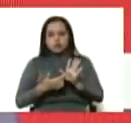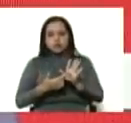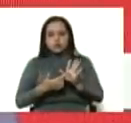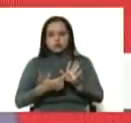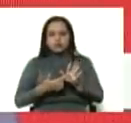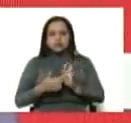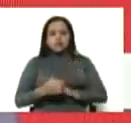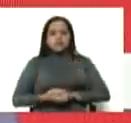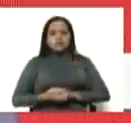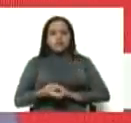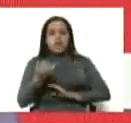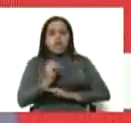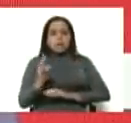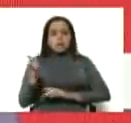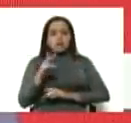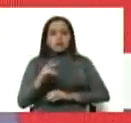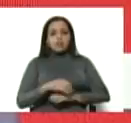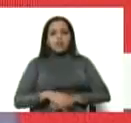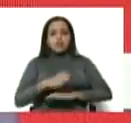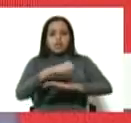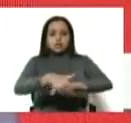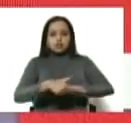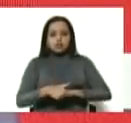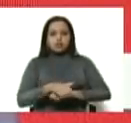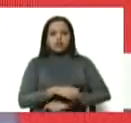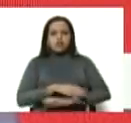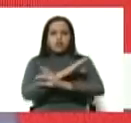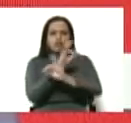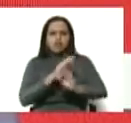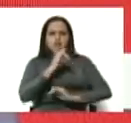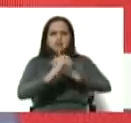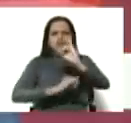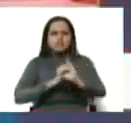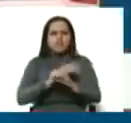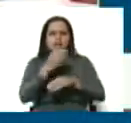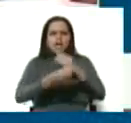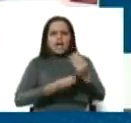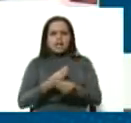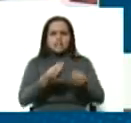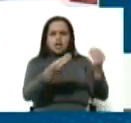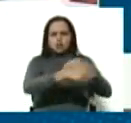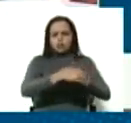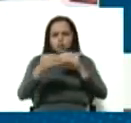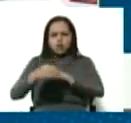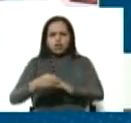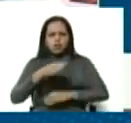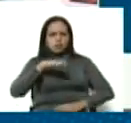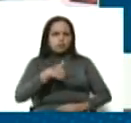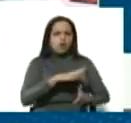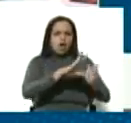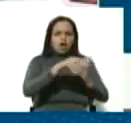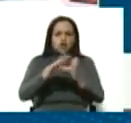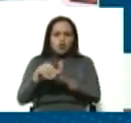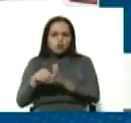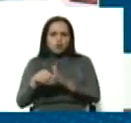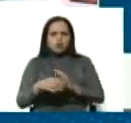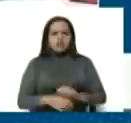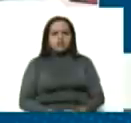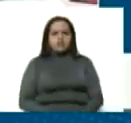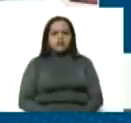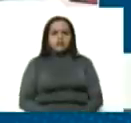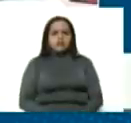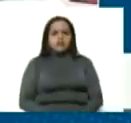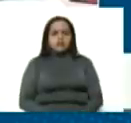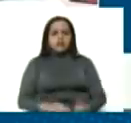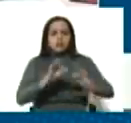Unido. Un circuito internacional que hace complicidad para apoderarse, despojar de una